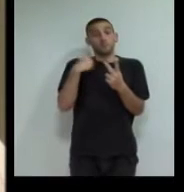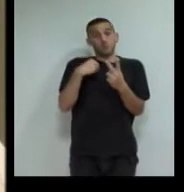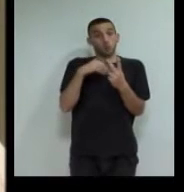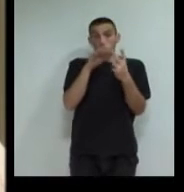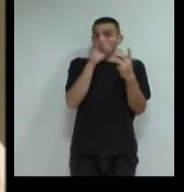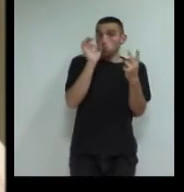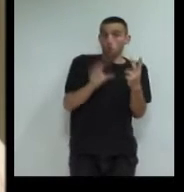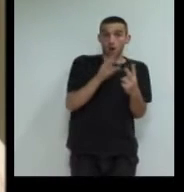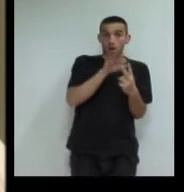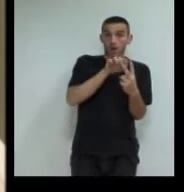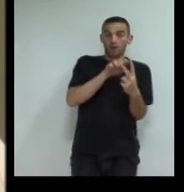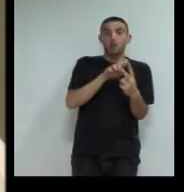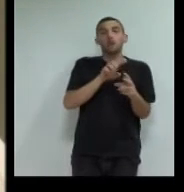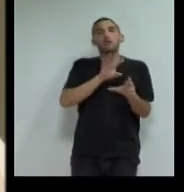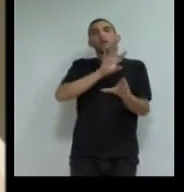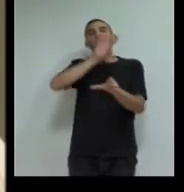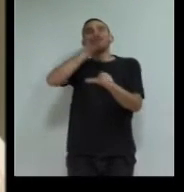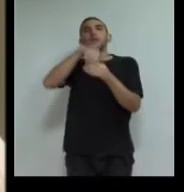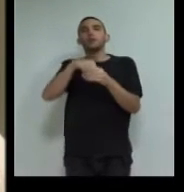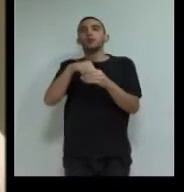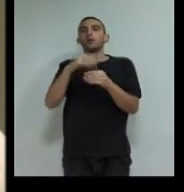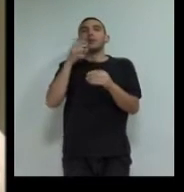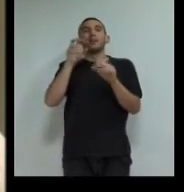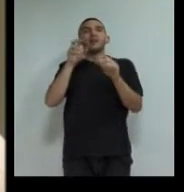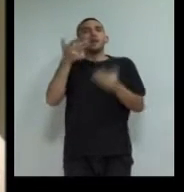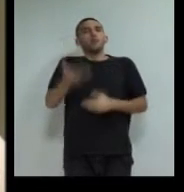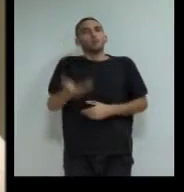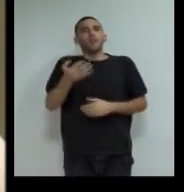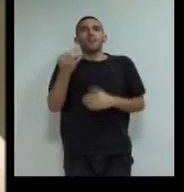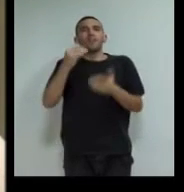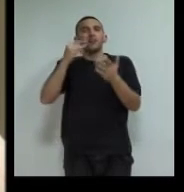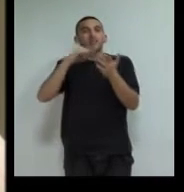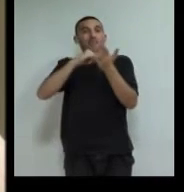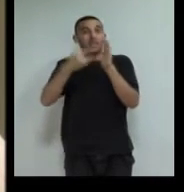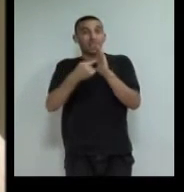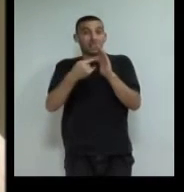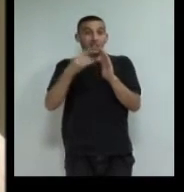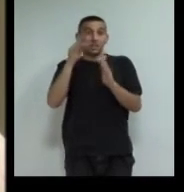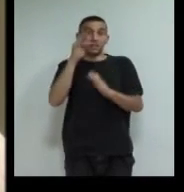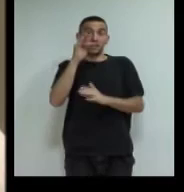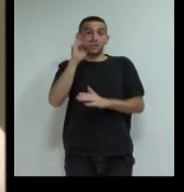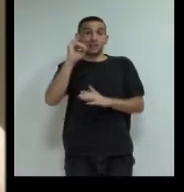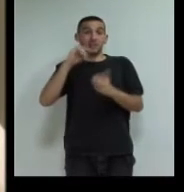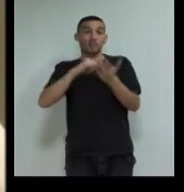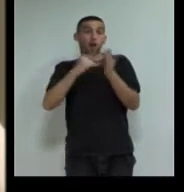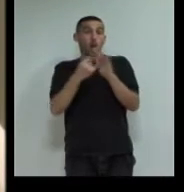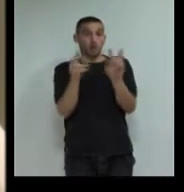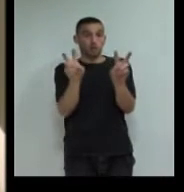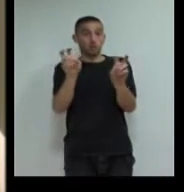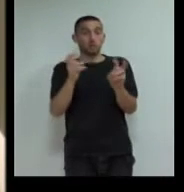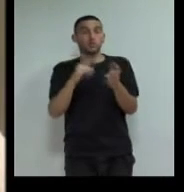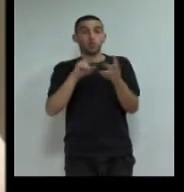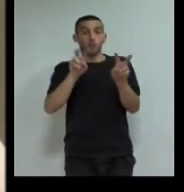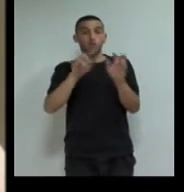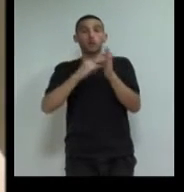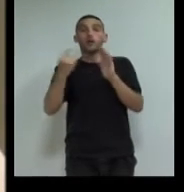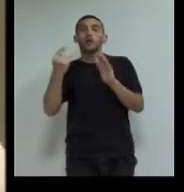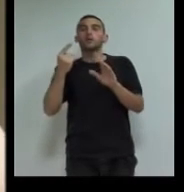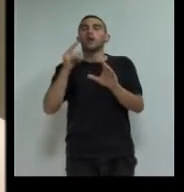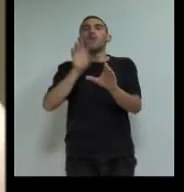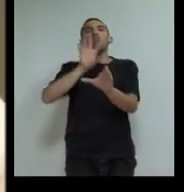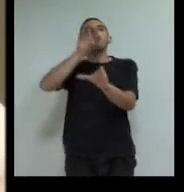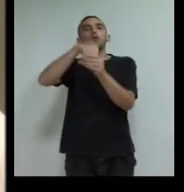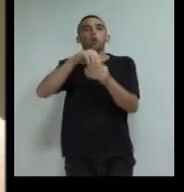aprovechando toda la importancia que tienen las TIC, pues centrarnos en todo el mundo de la